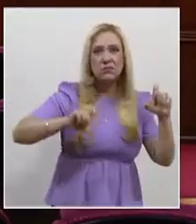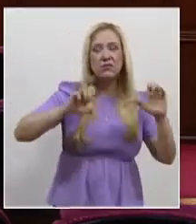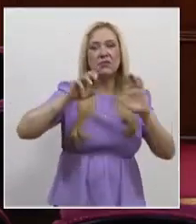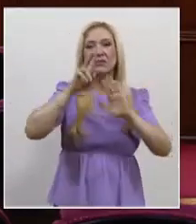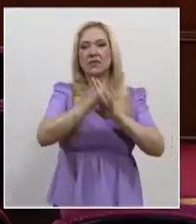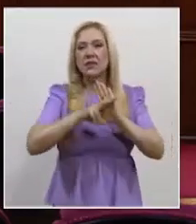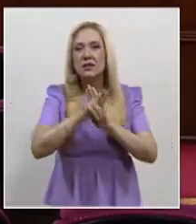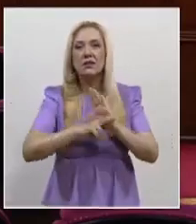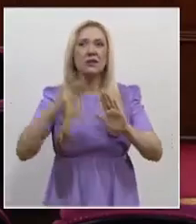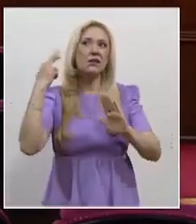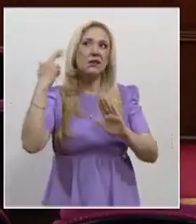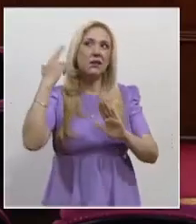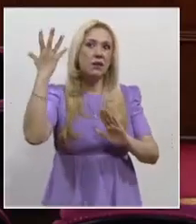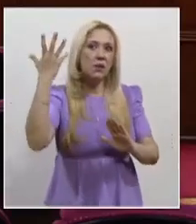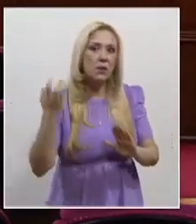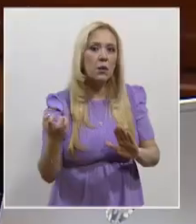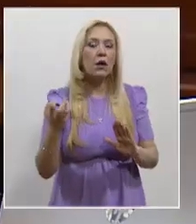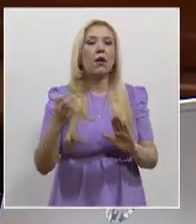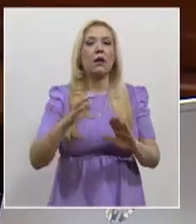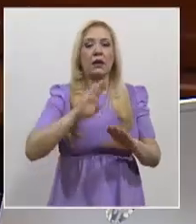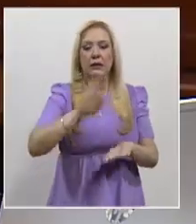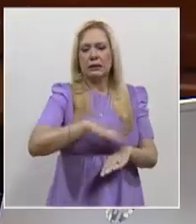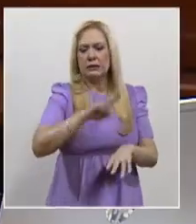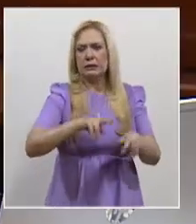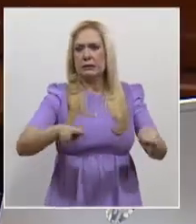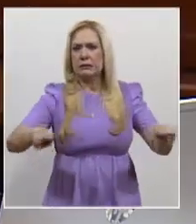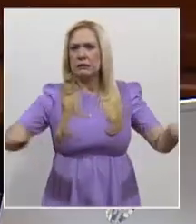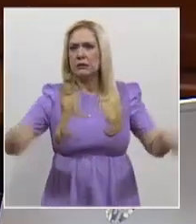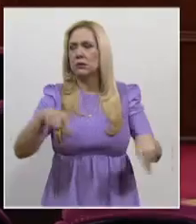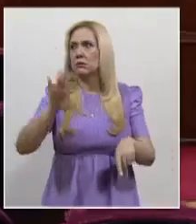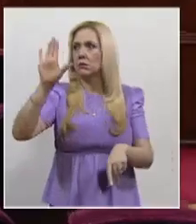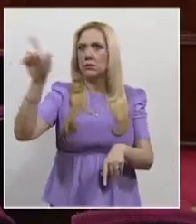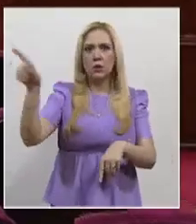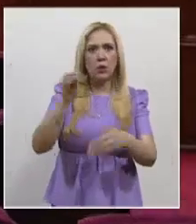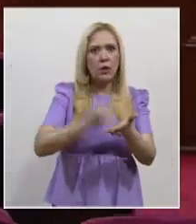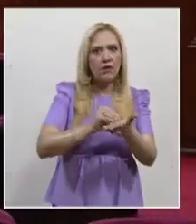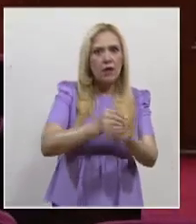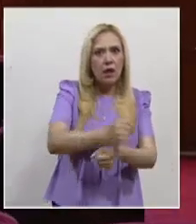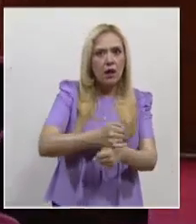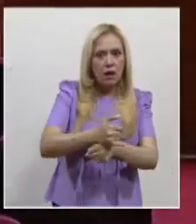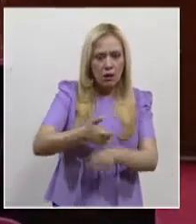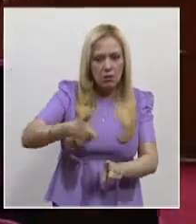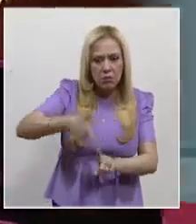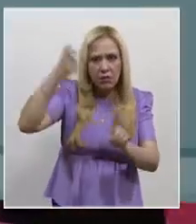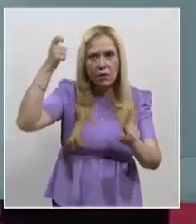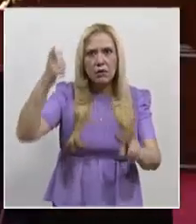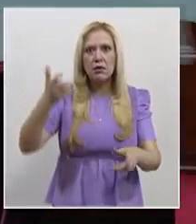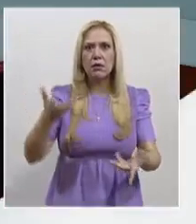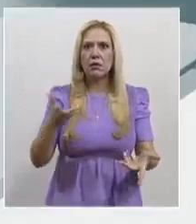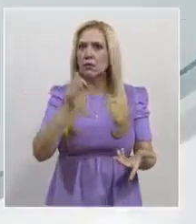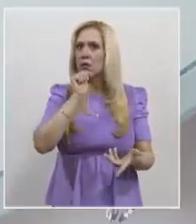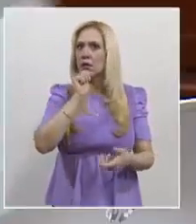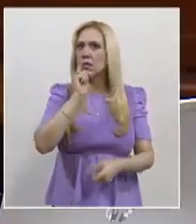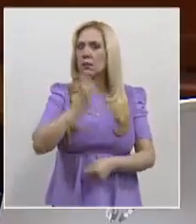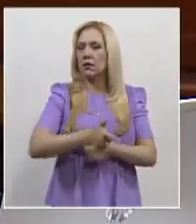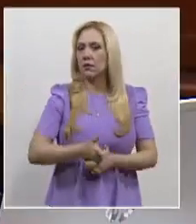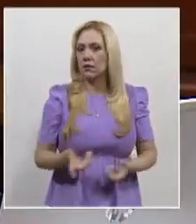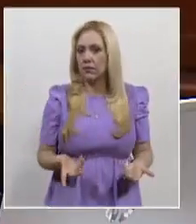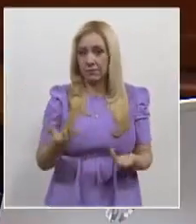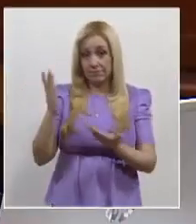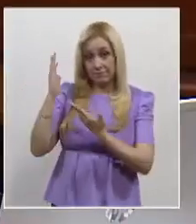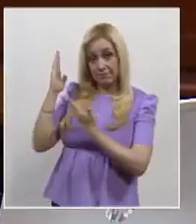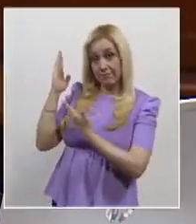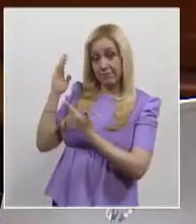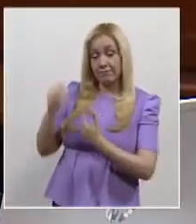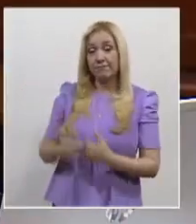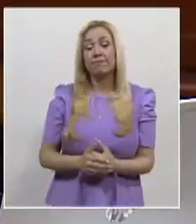material audiovisual de cadáveres relacionados con una investigación penal. Escuchemos al ministro ponente. Ante